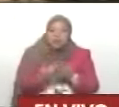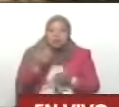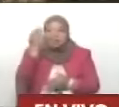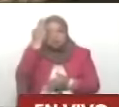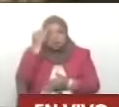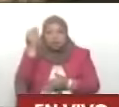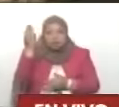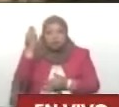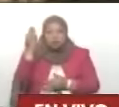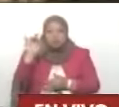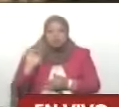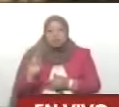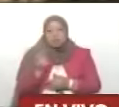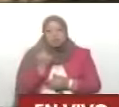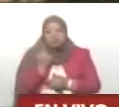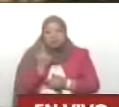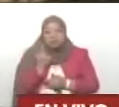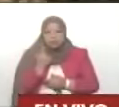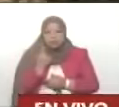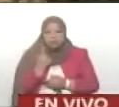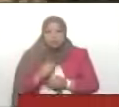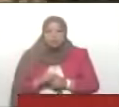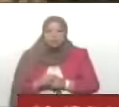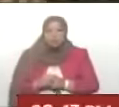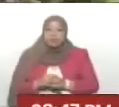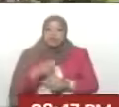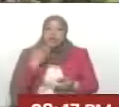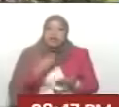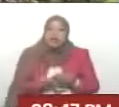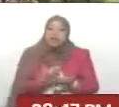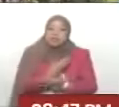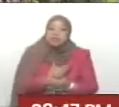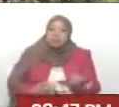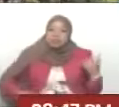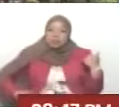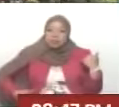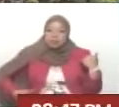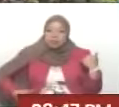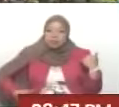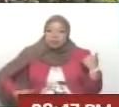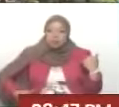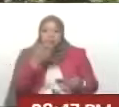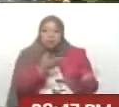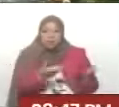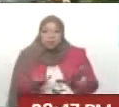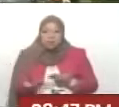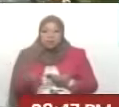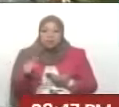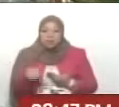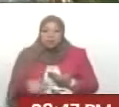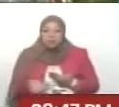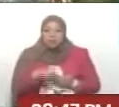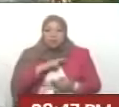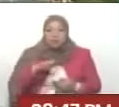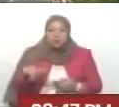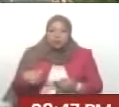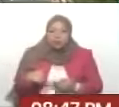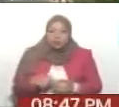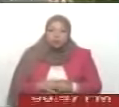Dios. Gracias, presidente, por hacernos esta invitación.